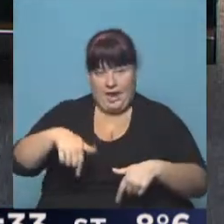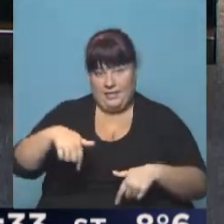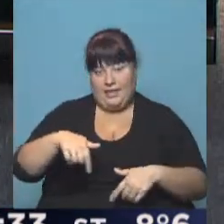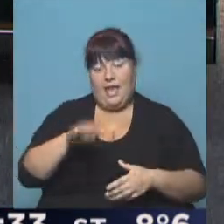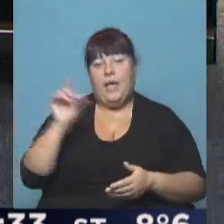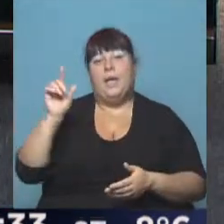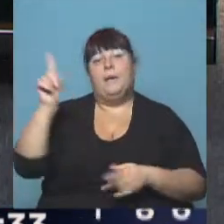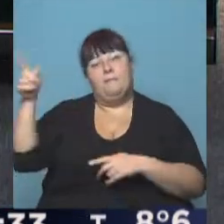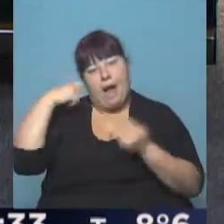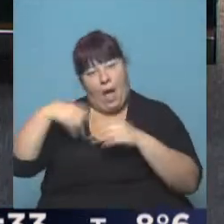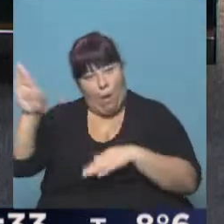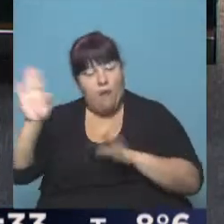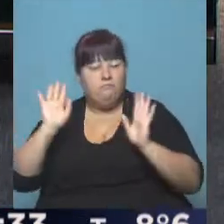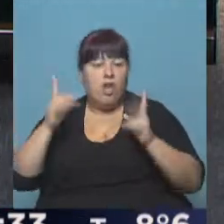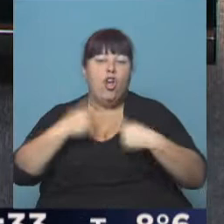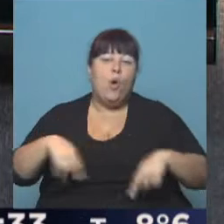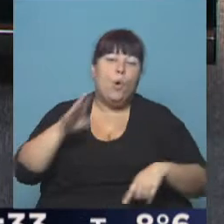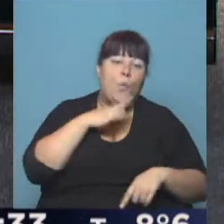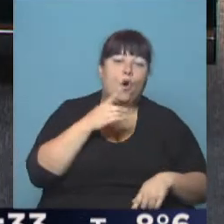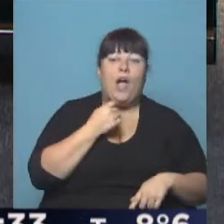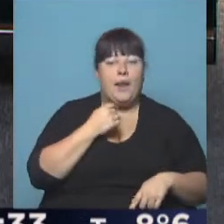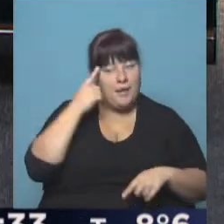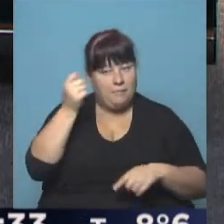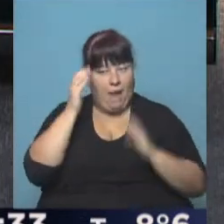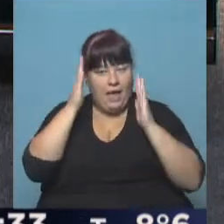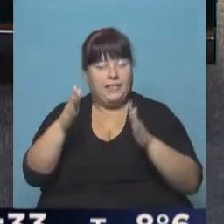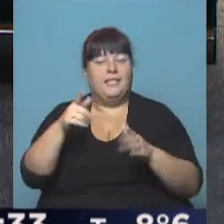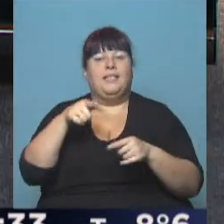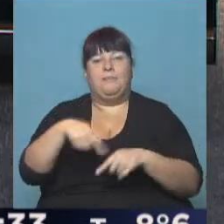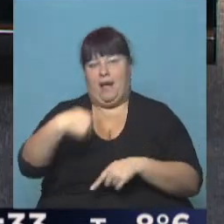caso, a Paraguay. Novedades de Boca y de River, que ya piensan en los objetivos inmediatos.